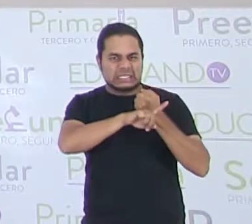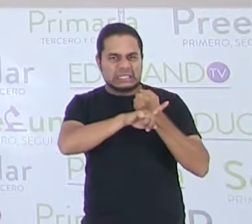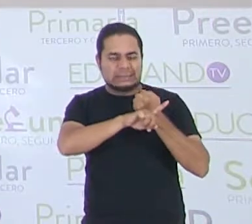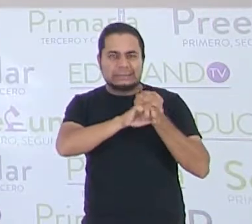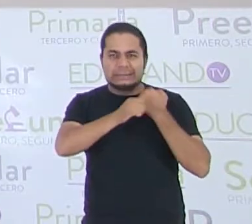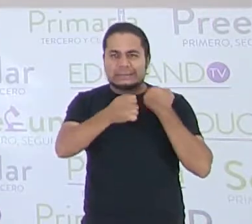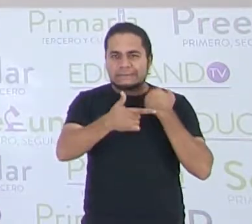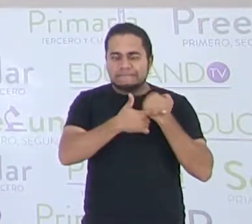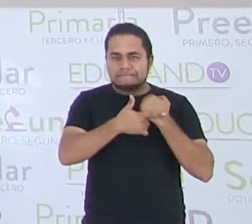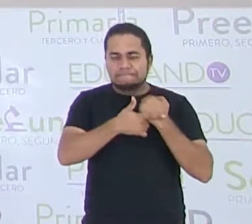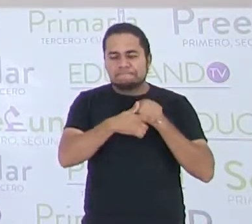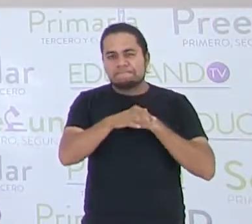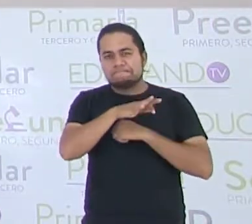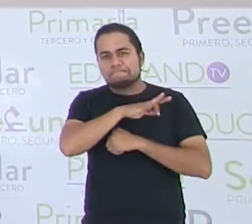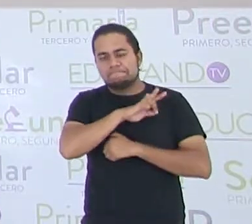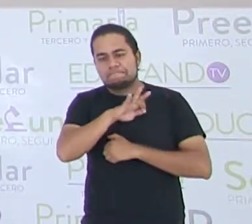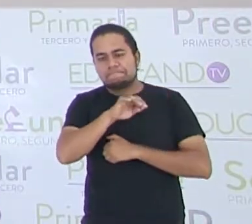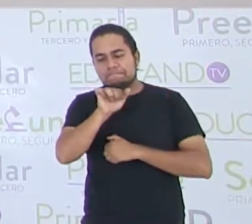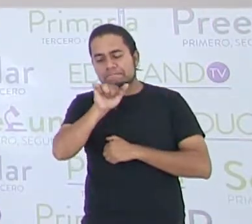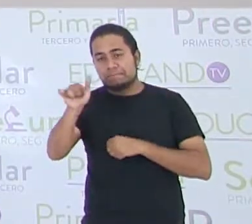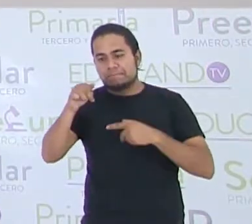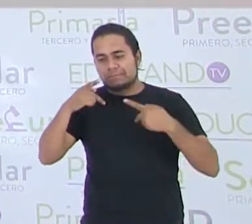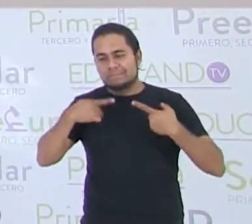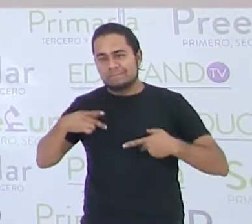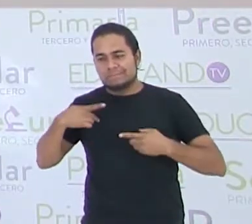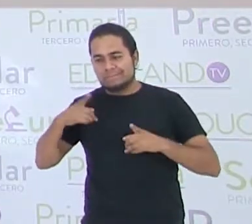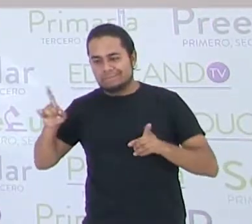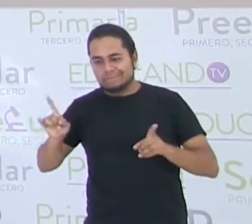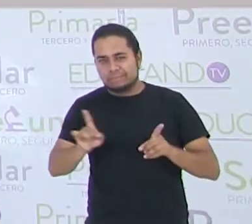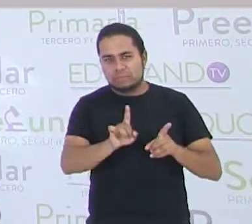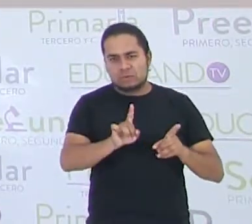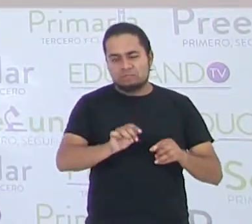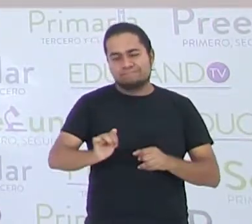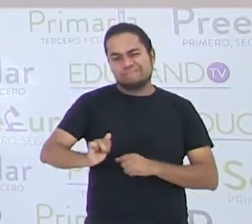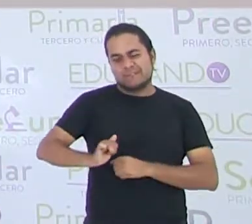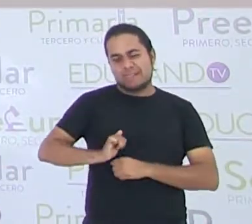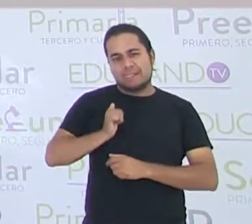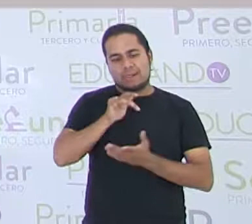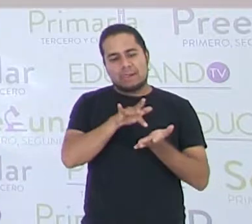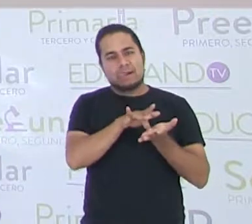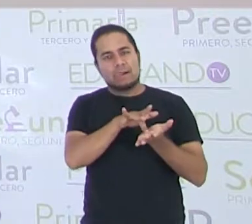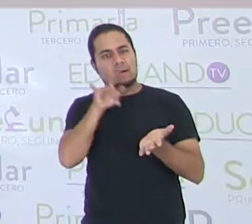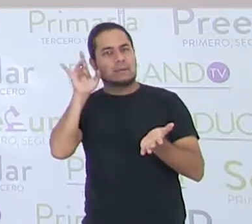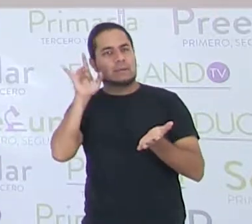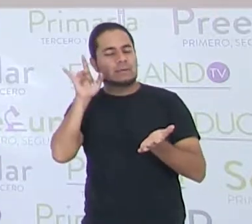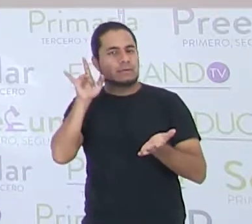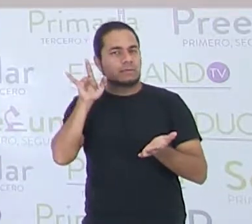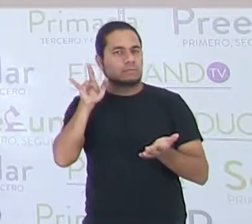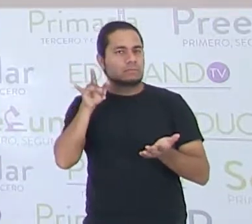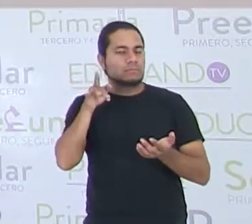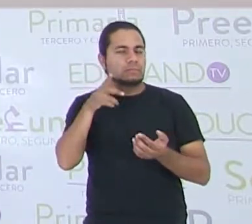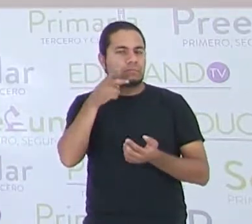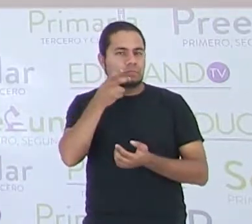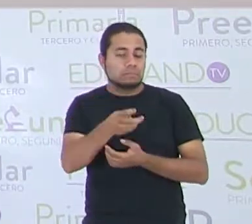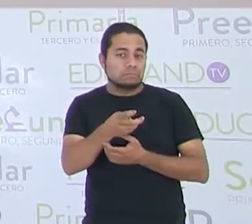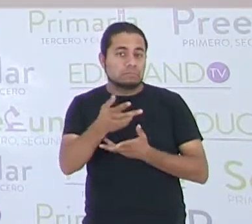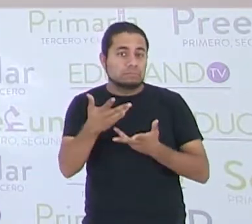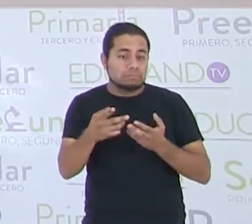conflictos, pueden haber otras personas que se aprovechen de esa situación y